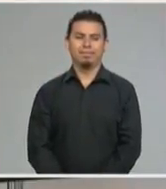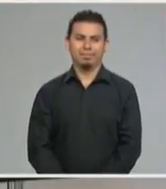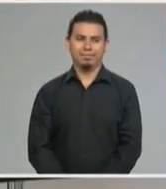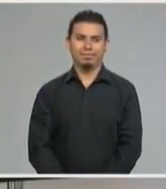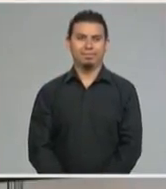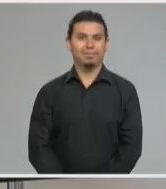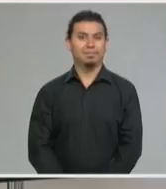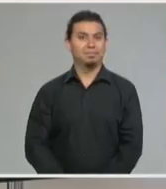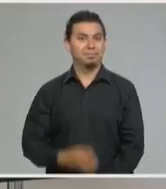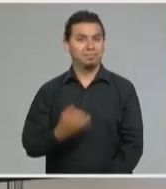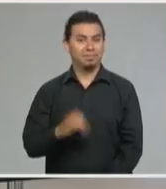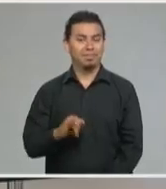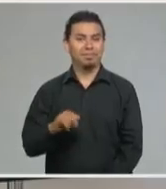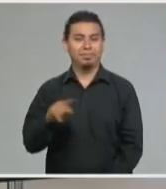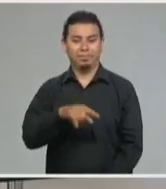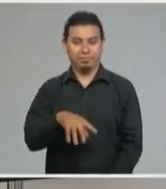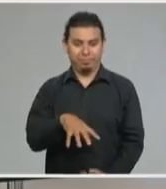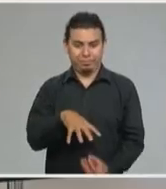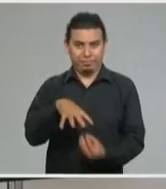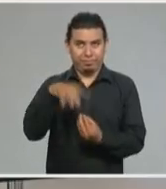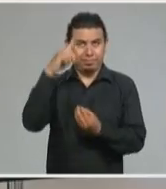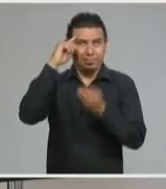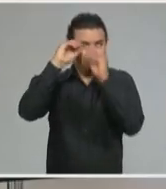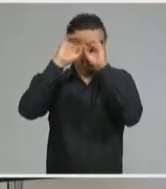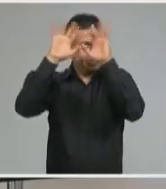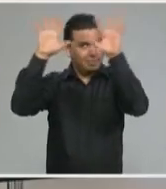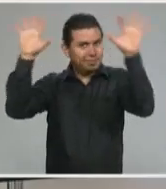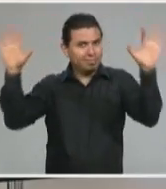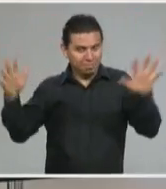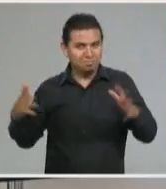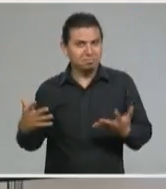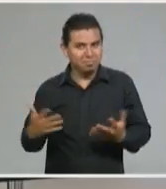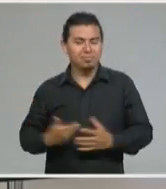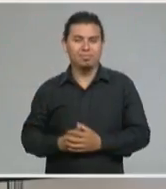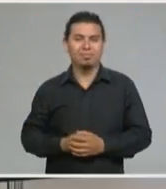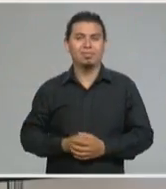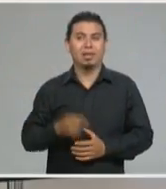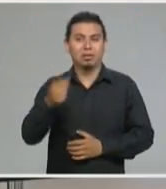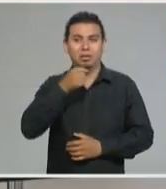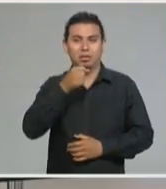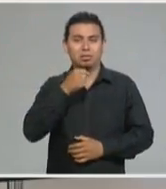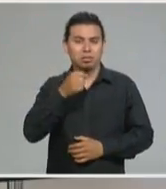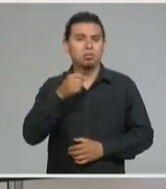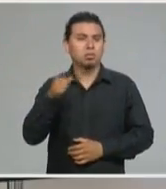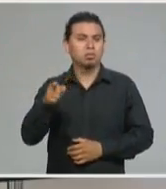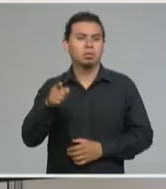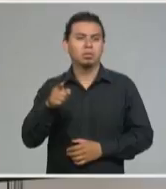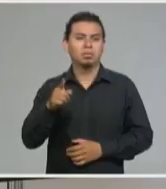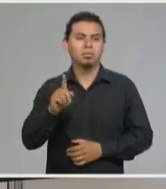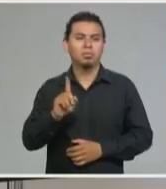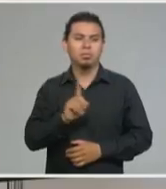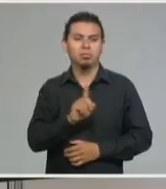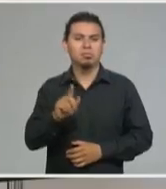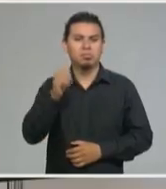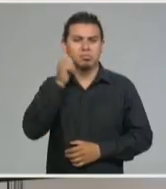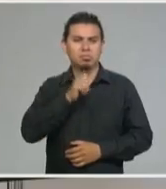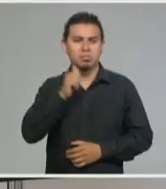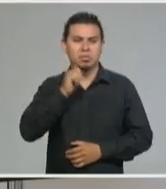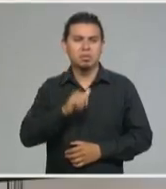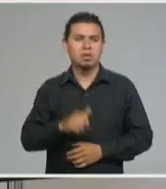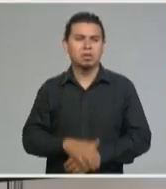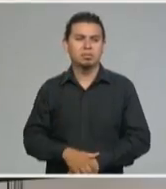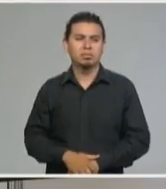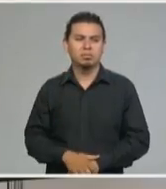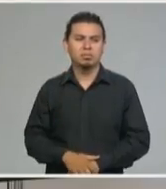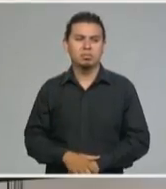Y literalmente es echar a volar la imaginación. Debo confesarle que este reportero históricamente desde la niñez ha sido un poco